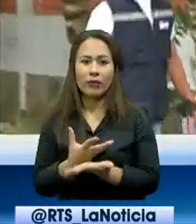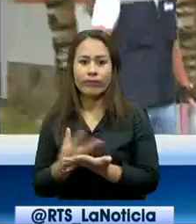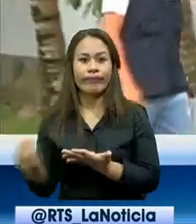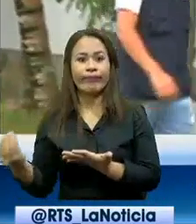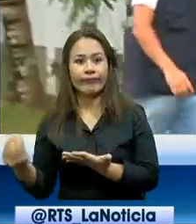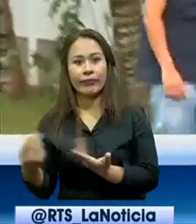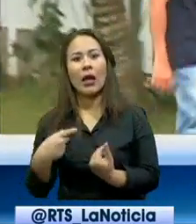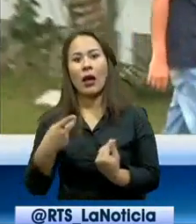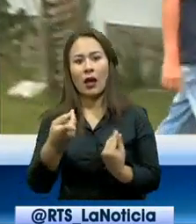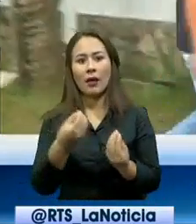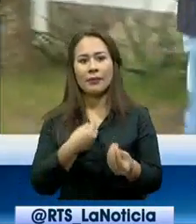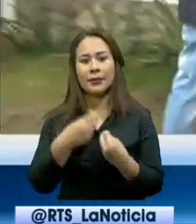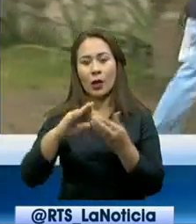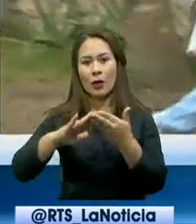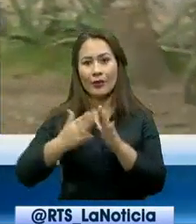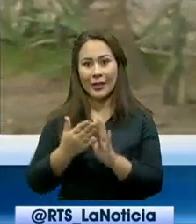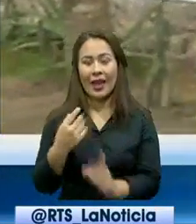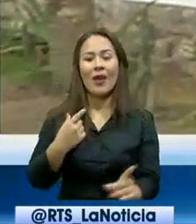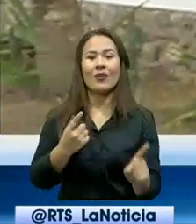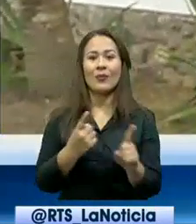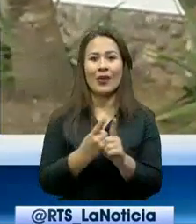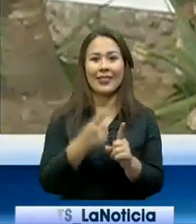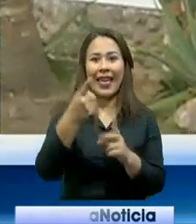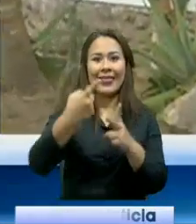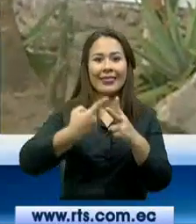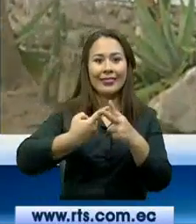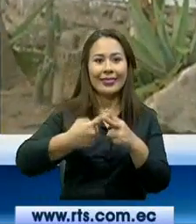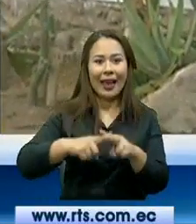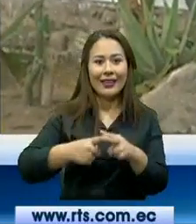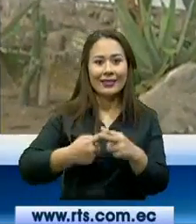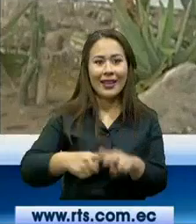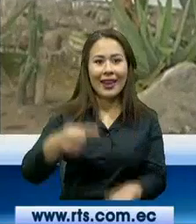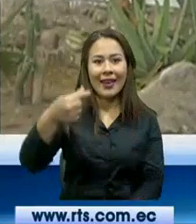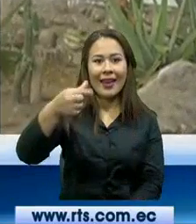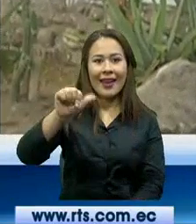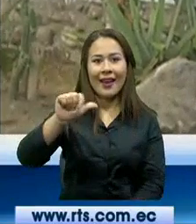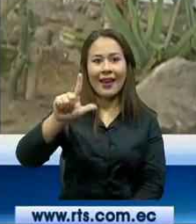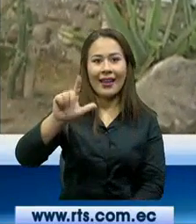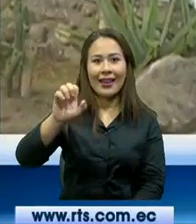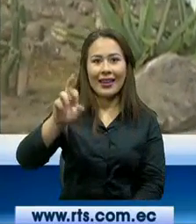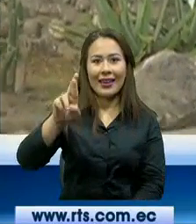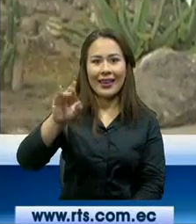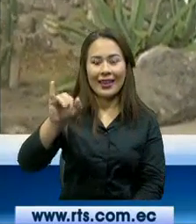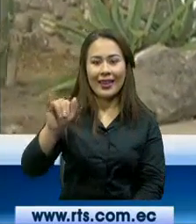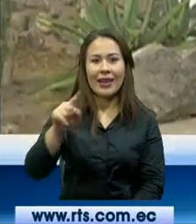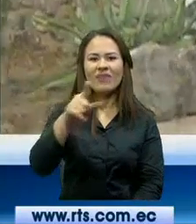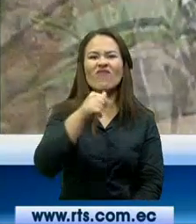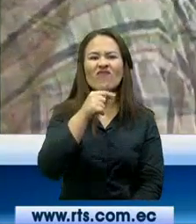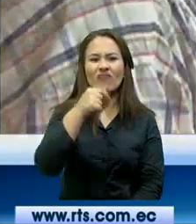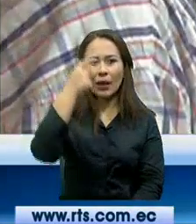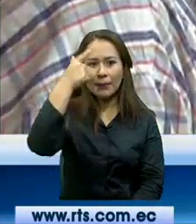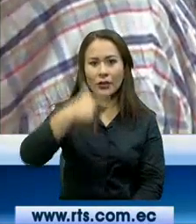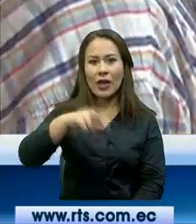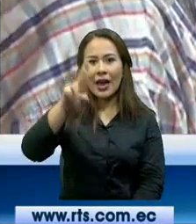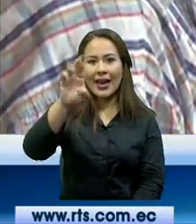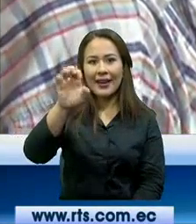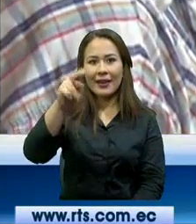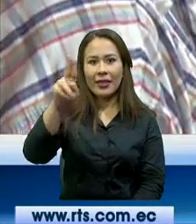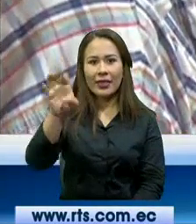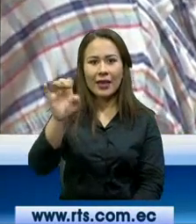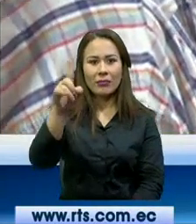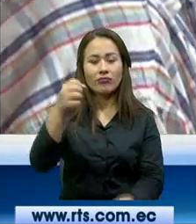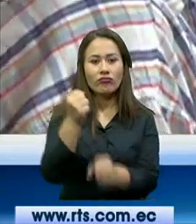comuna Olón, nos encontramos con el taller Galería Spondylus. Allí, René Hermijos, un artesano